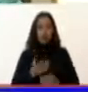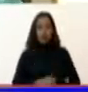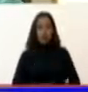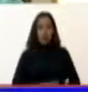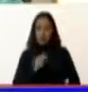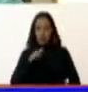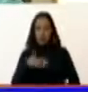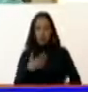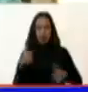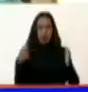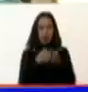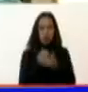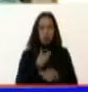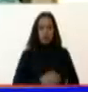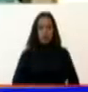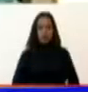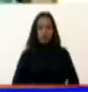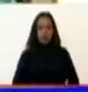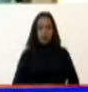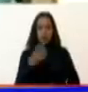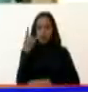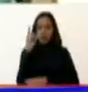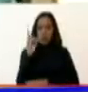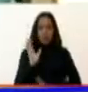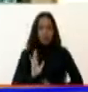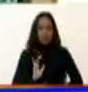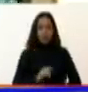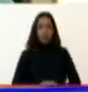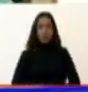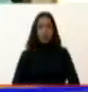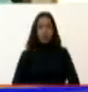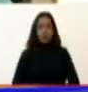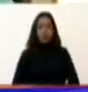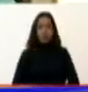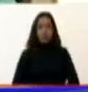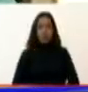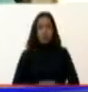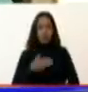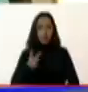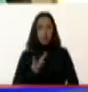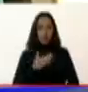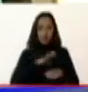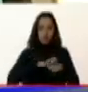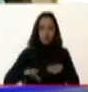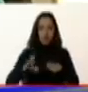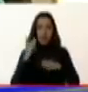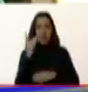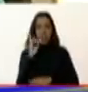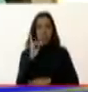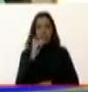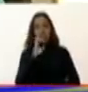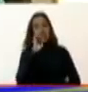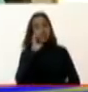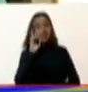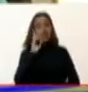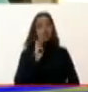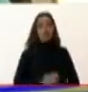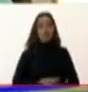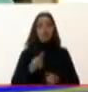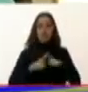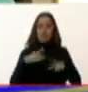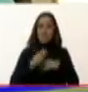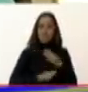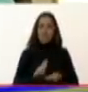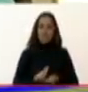podrán, ni en Bolivia. Derrocaron a Evo. ¿Y qué están haciendo con el poder? Destruyendo